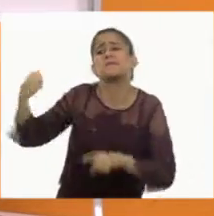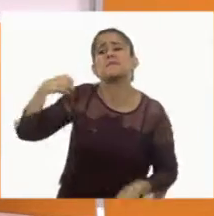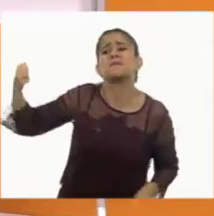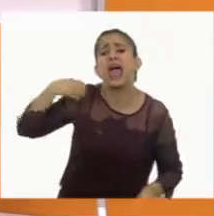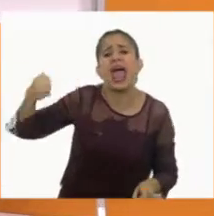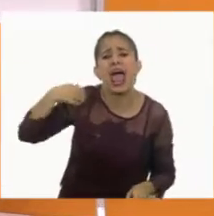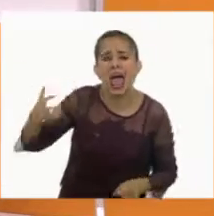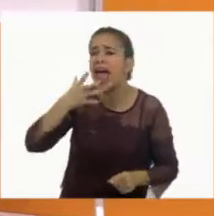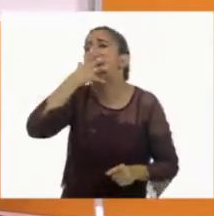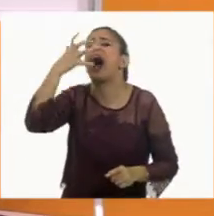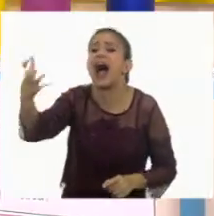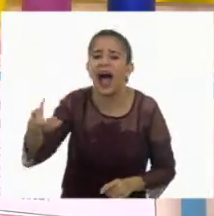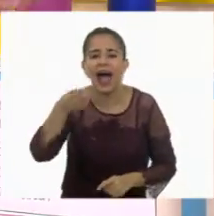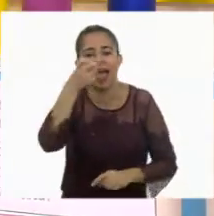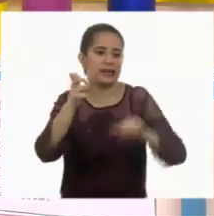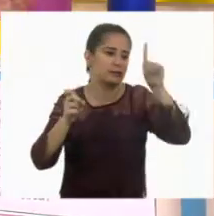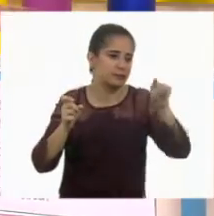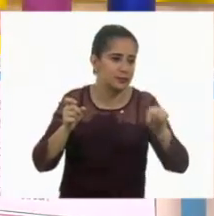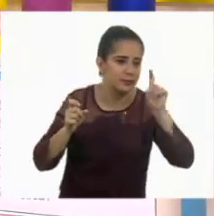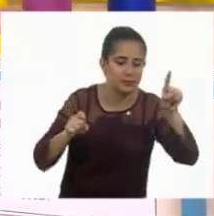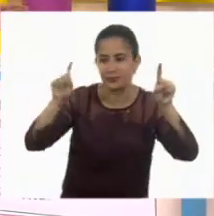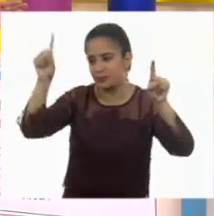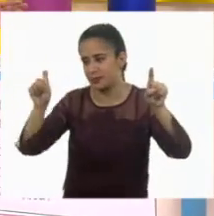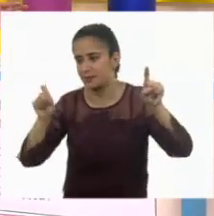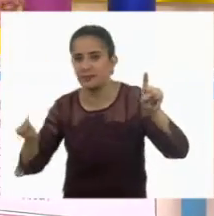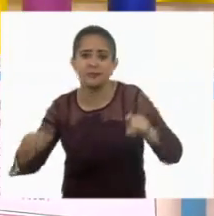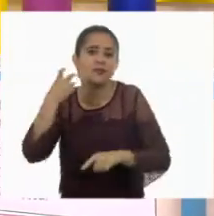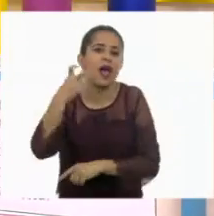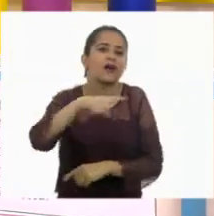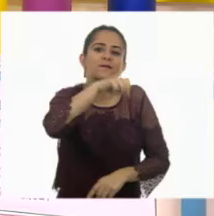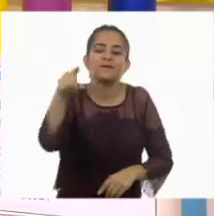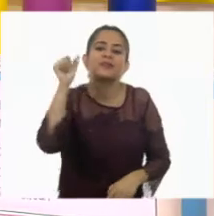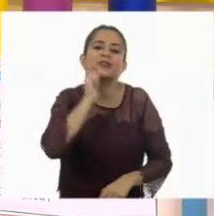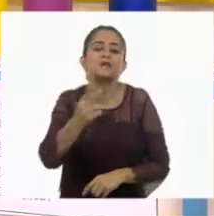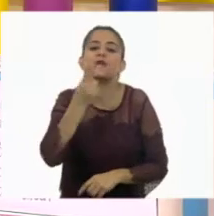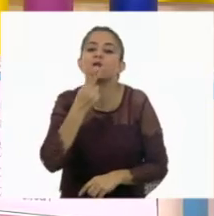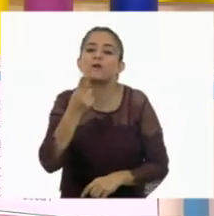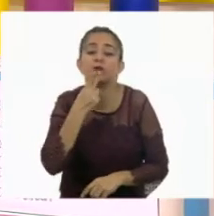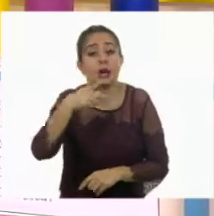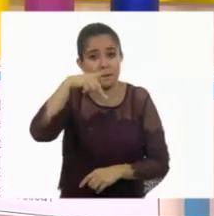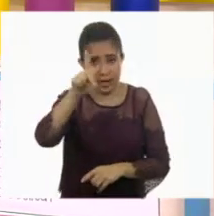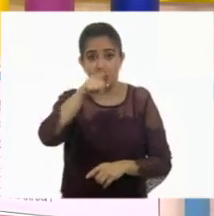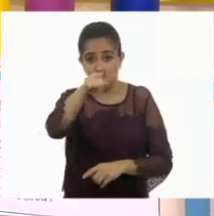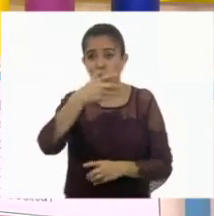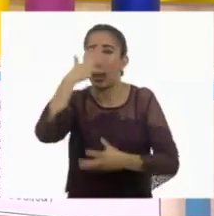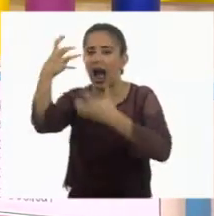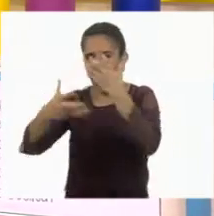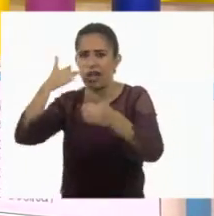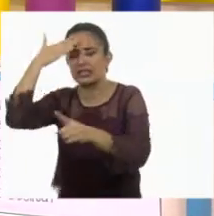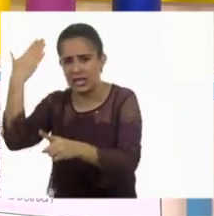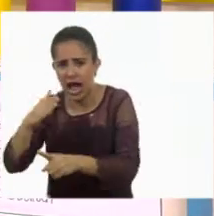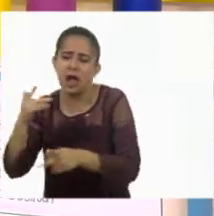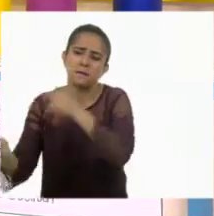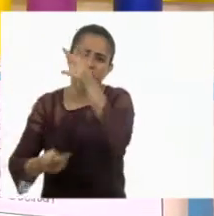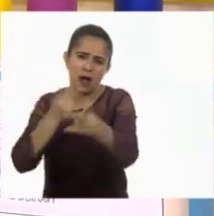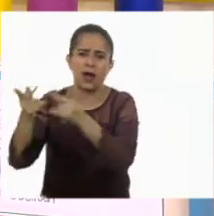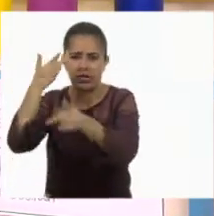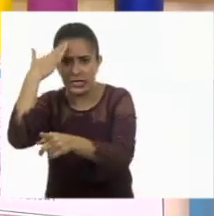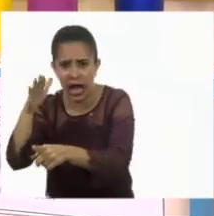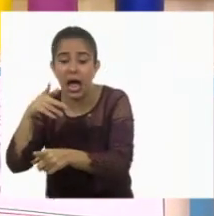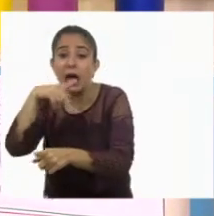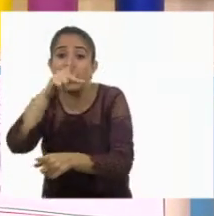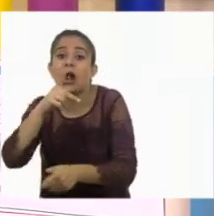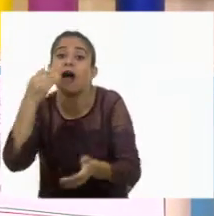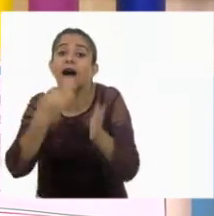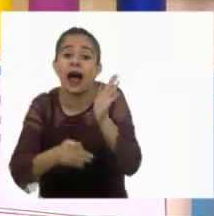Ahí es donde ustedes utilizan en casa. A cada rato las utilizamos, pero hay que saberlas escribir, sobre todo en los chistes, porque eso es